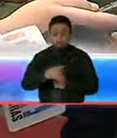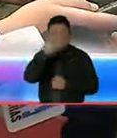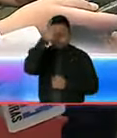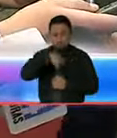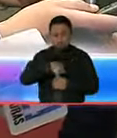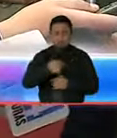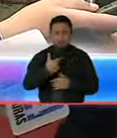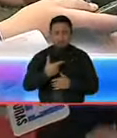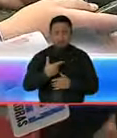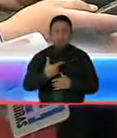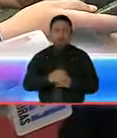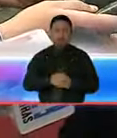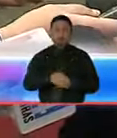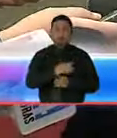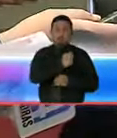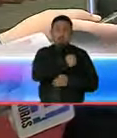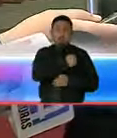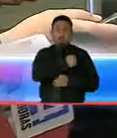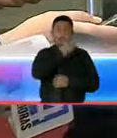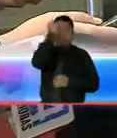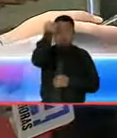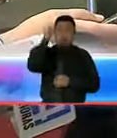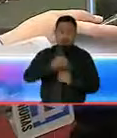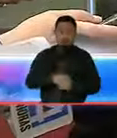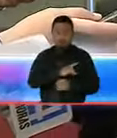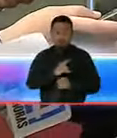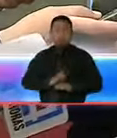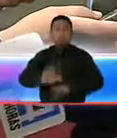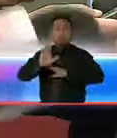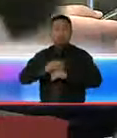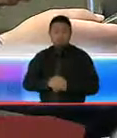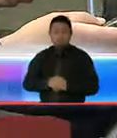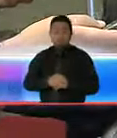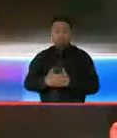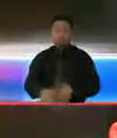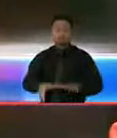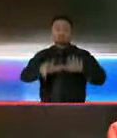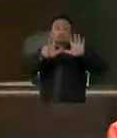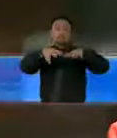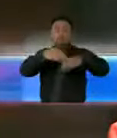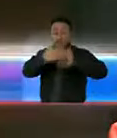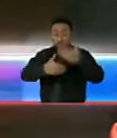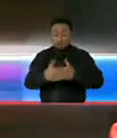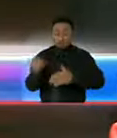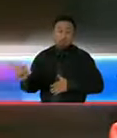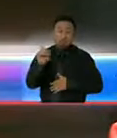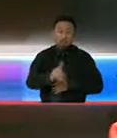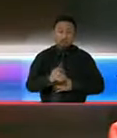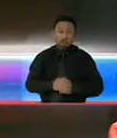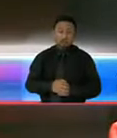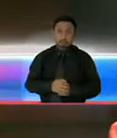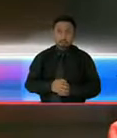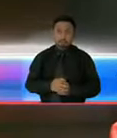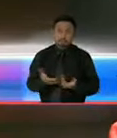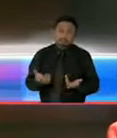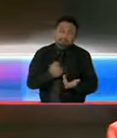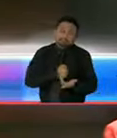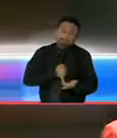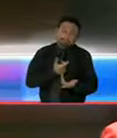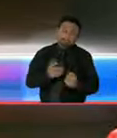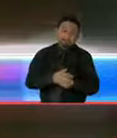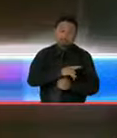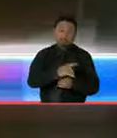cierta de su propia voluntad de no posesionarse y venir 8 meses después. A pesar de eso, a Rivera le tomaron el juramento y así